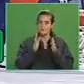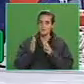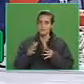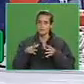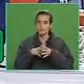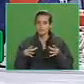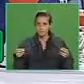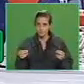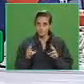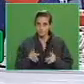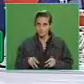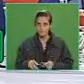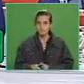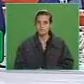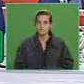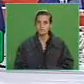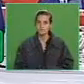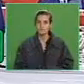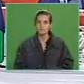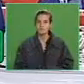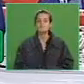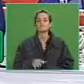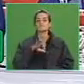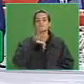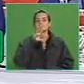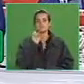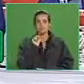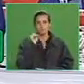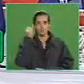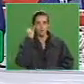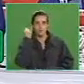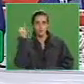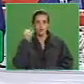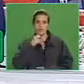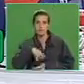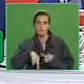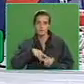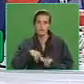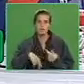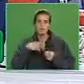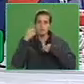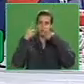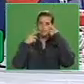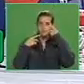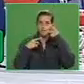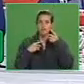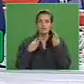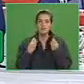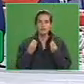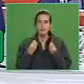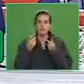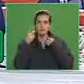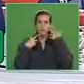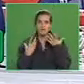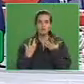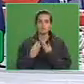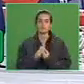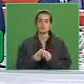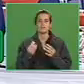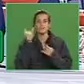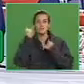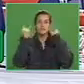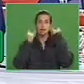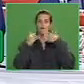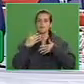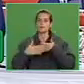una agenda, ¿no es así? Comprender la ideología revolucionaria chavista y cómo en Chávez se juntan las